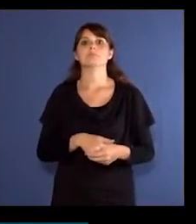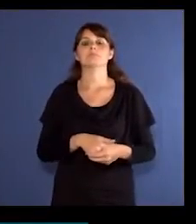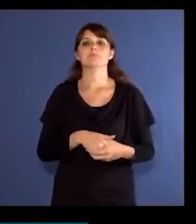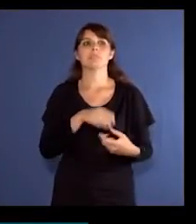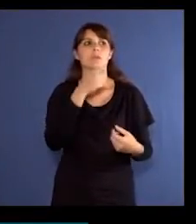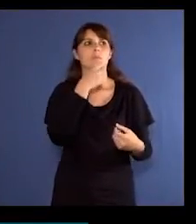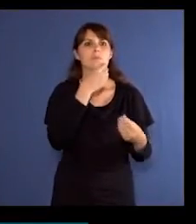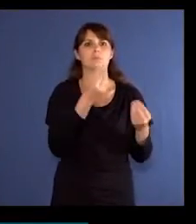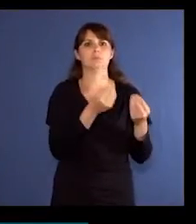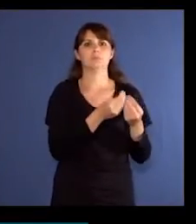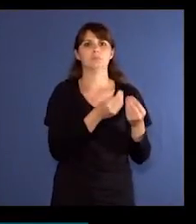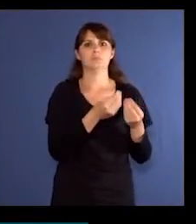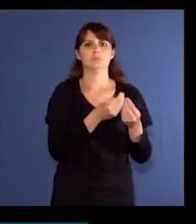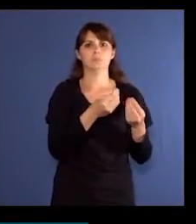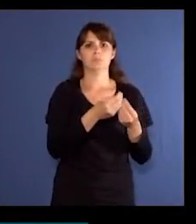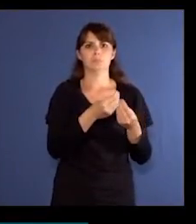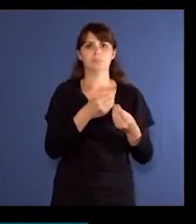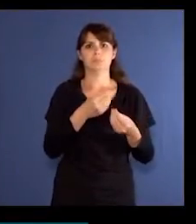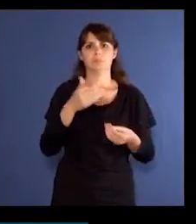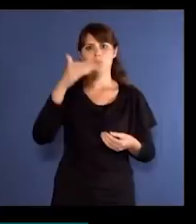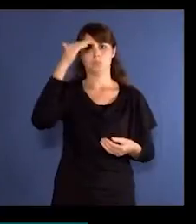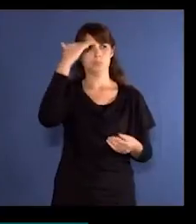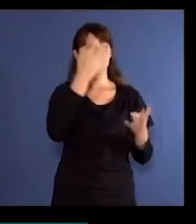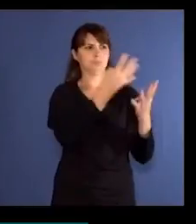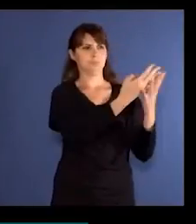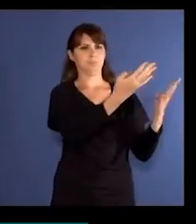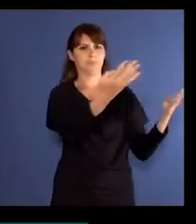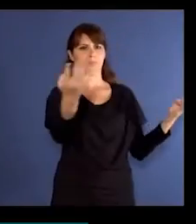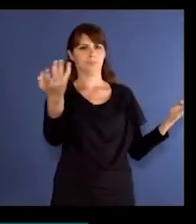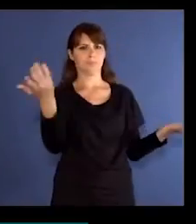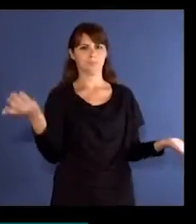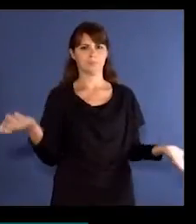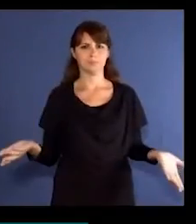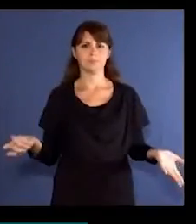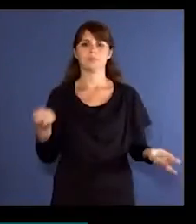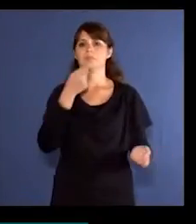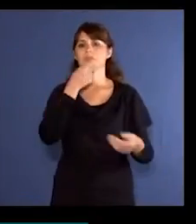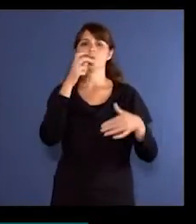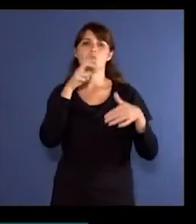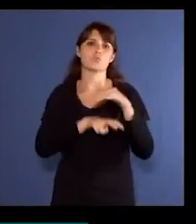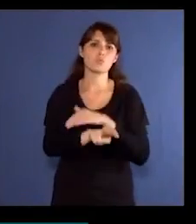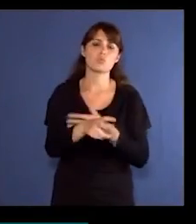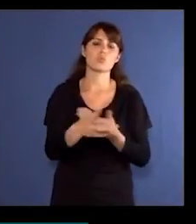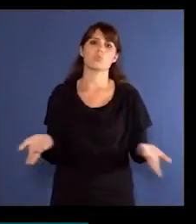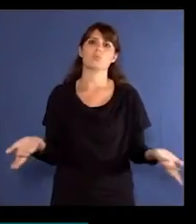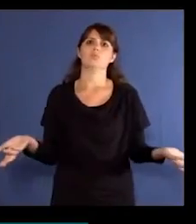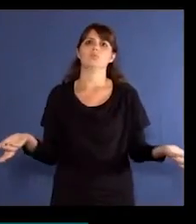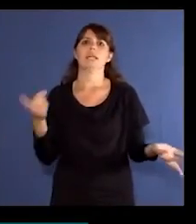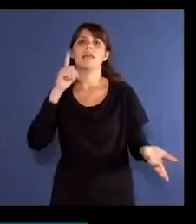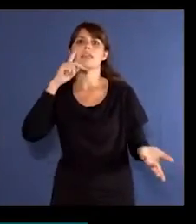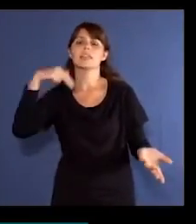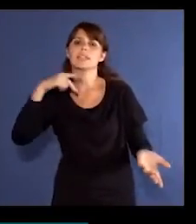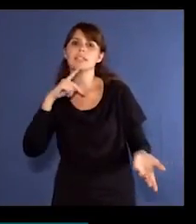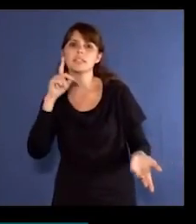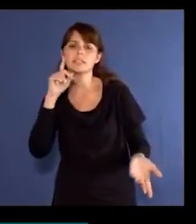Infantería frente a los trabajadores del subte, de Cresta Roja, del INTI,